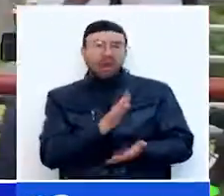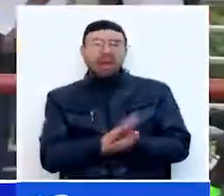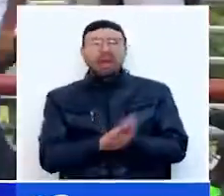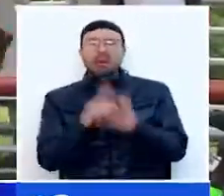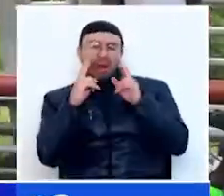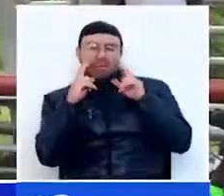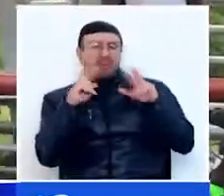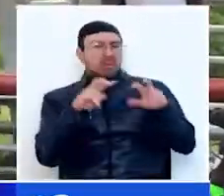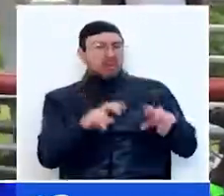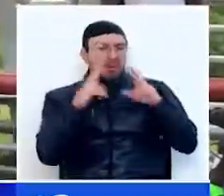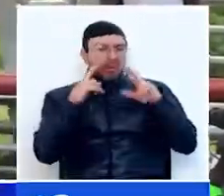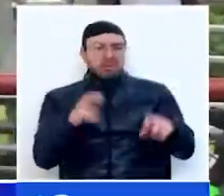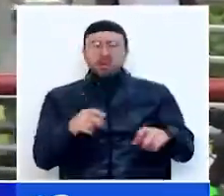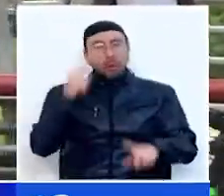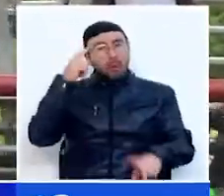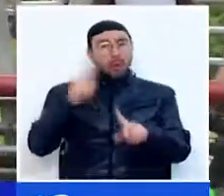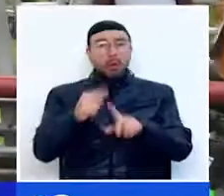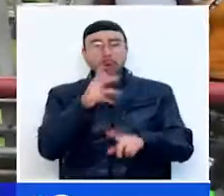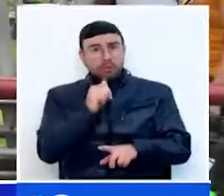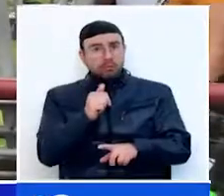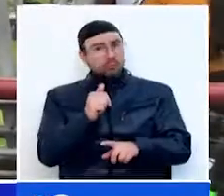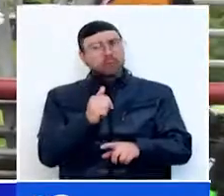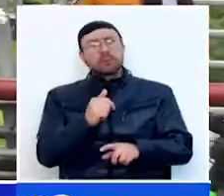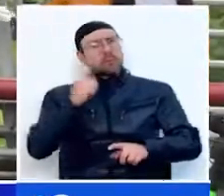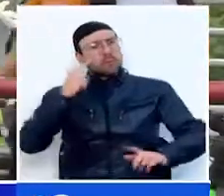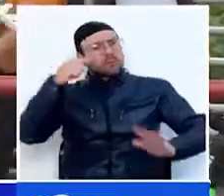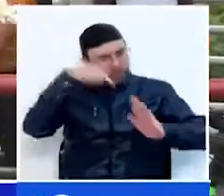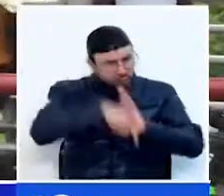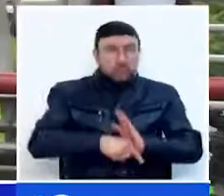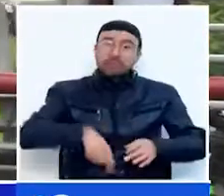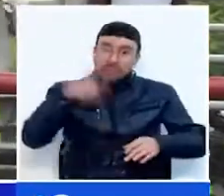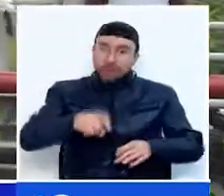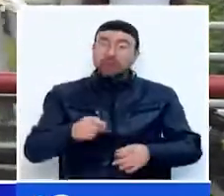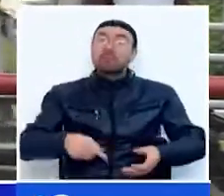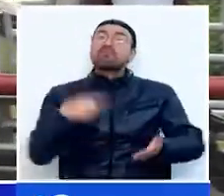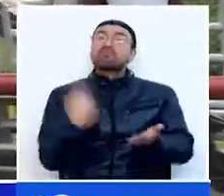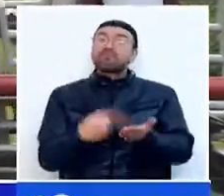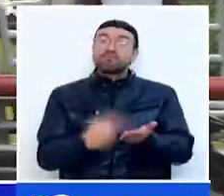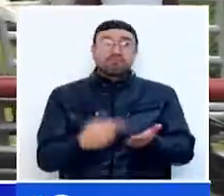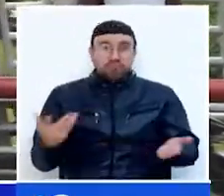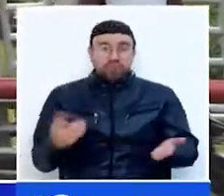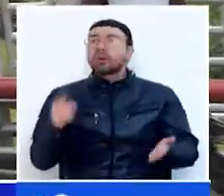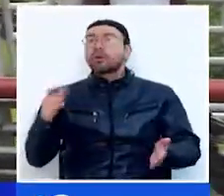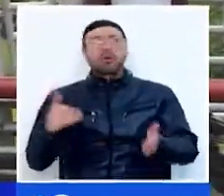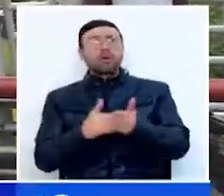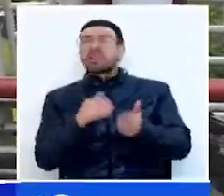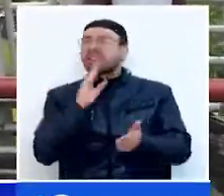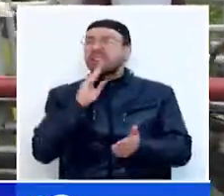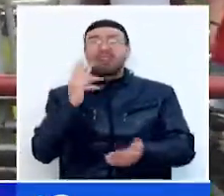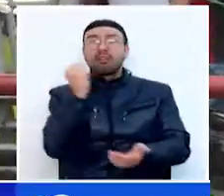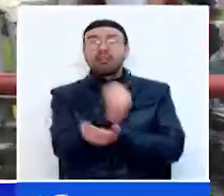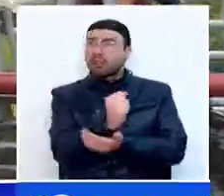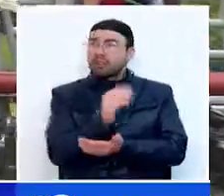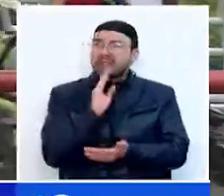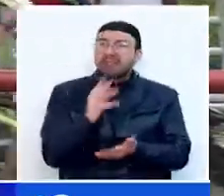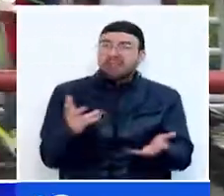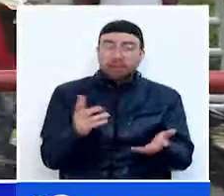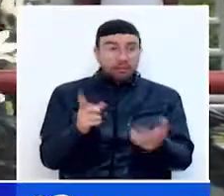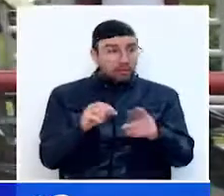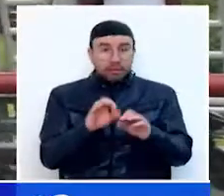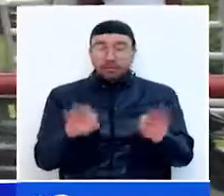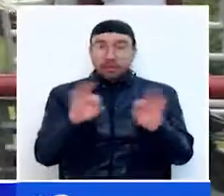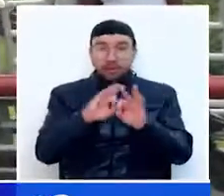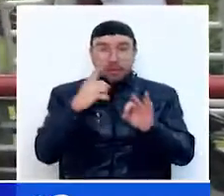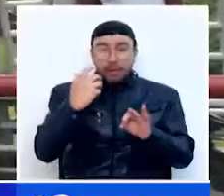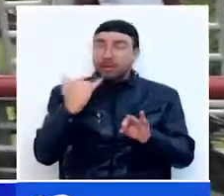investigaciones que no llevan a ningún sentido. Esto tiene que dar con resultados directos, no solo en contra de quien lo asesinó, sino más importante, y la